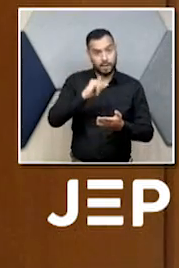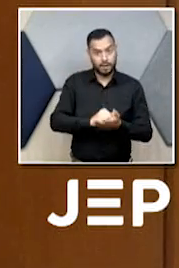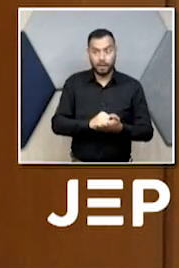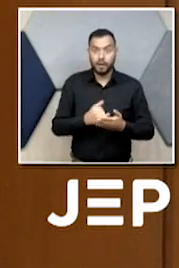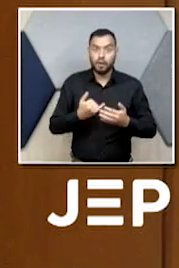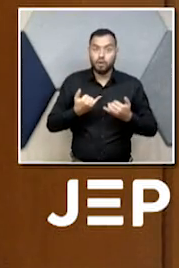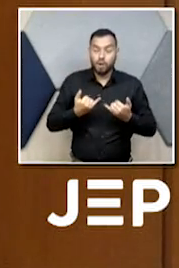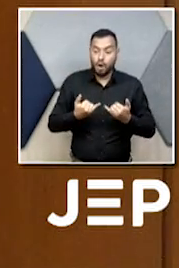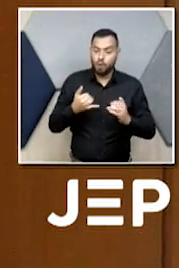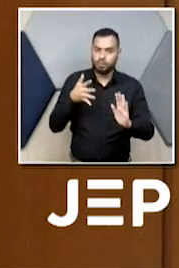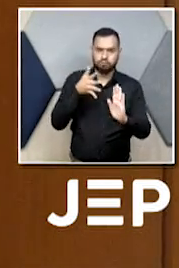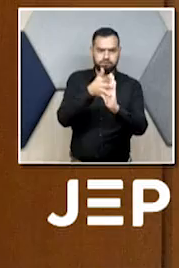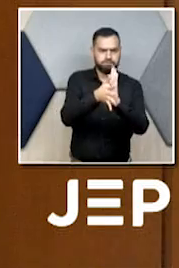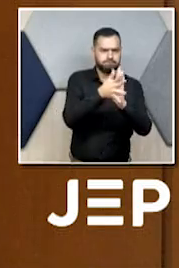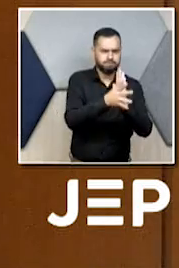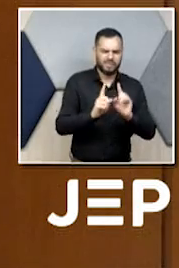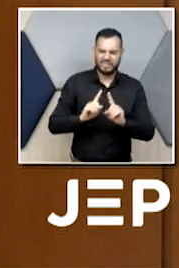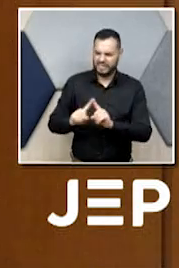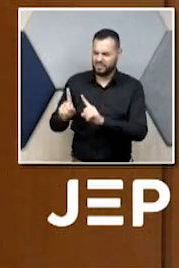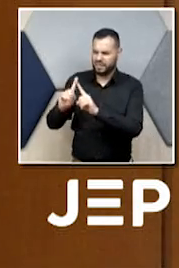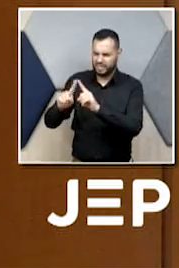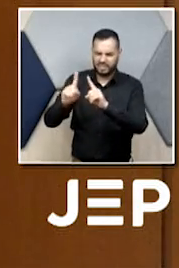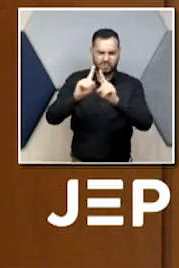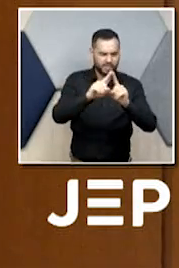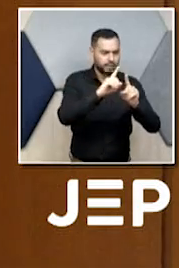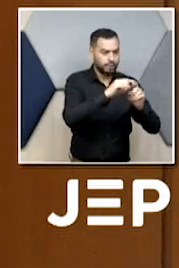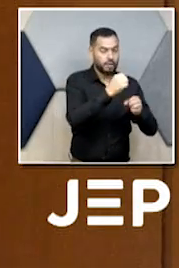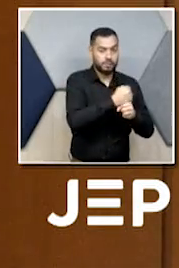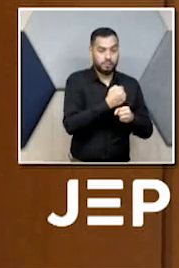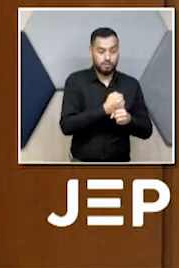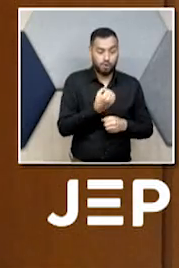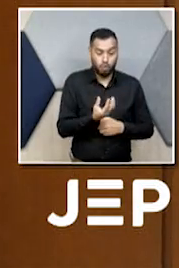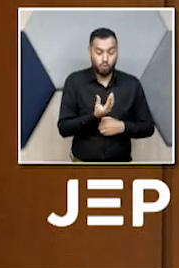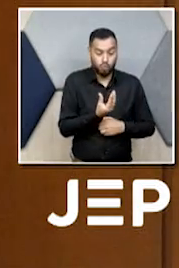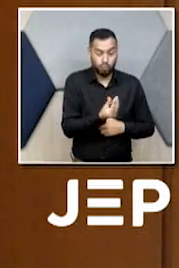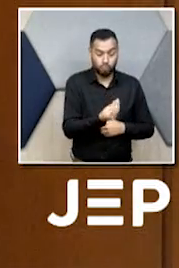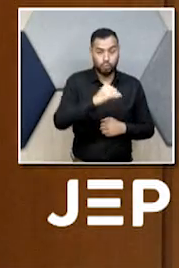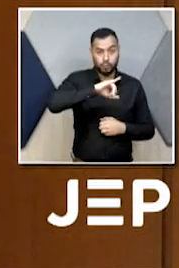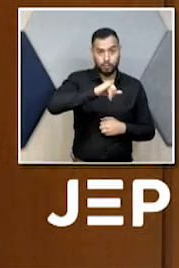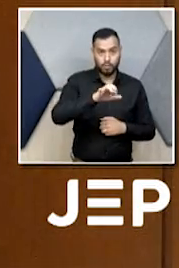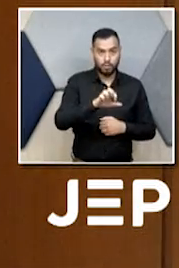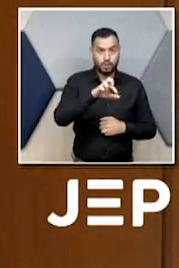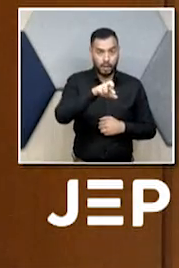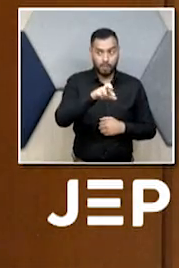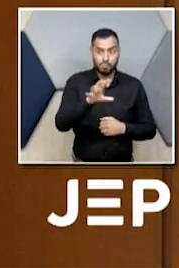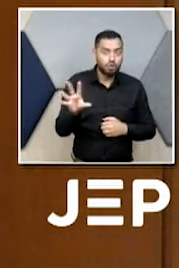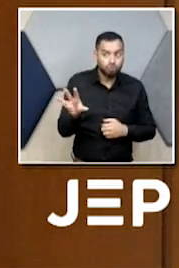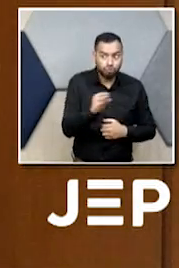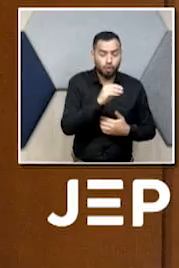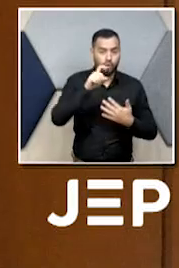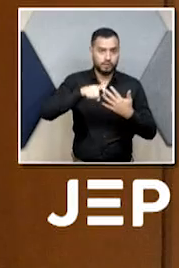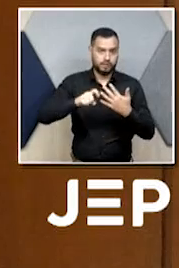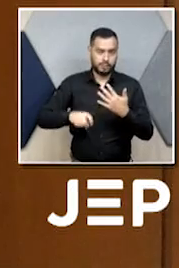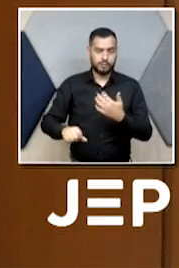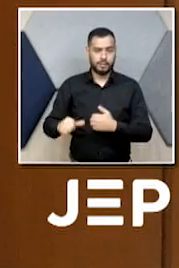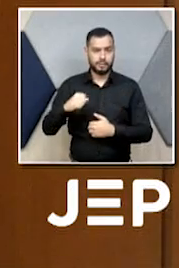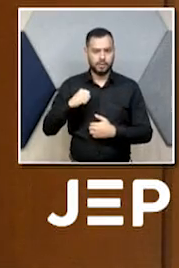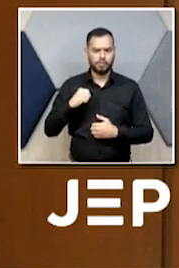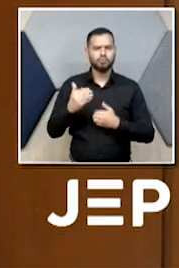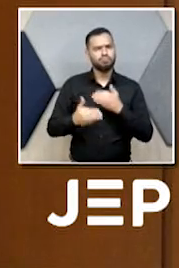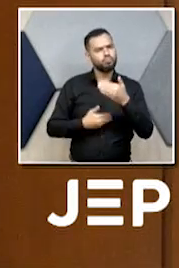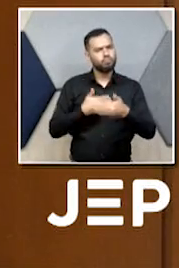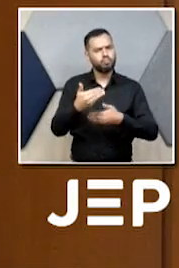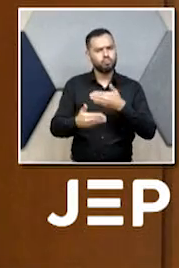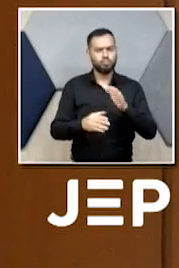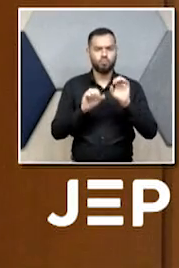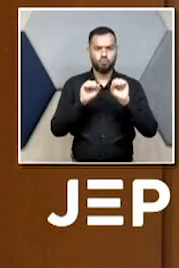las labores que se despliegan en esta jurisdicción, todas las necesidades que tenemos para poder desarrollarlas y la complejidad